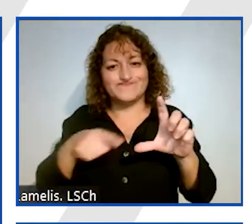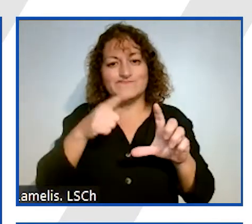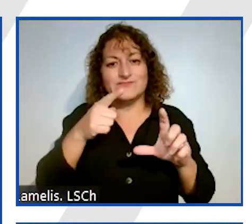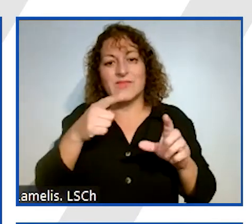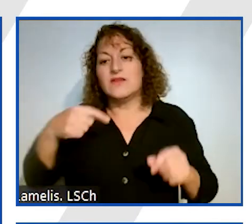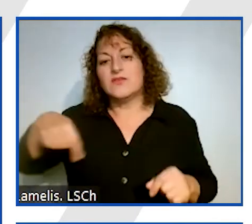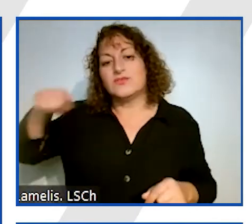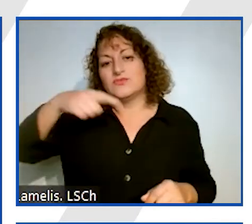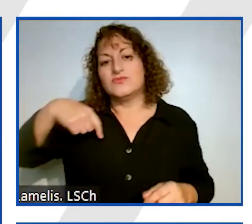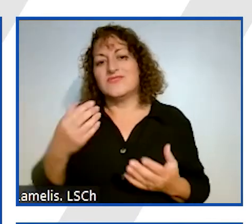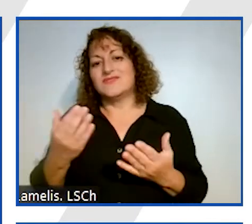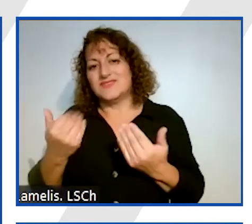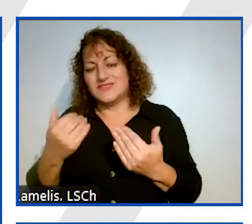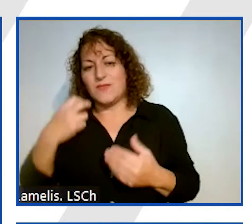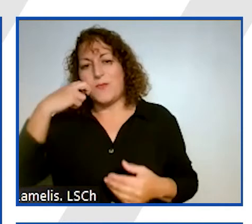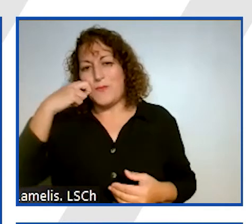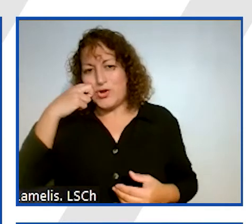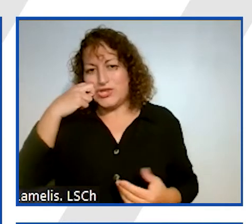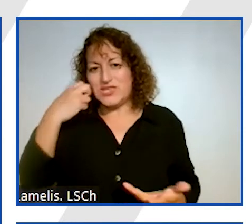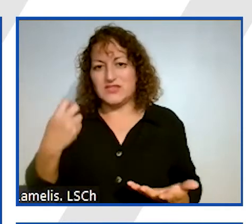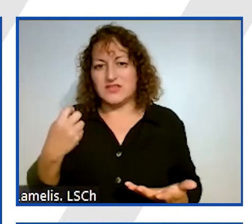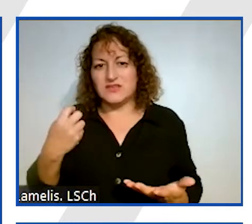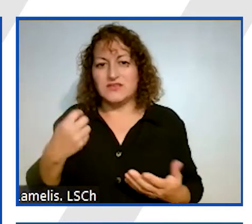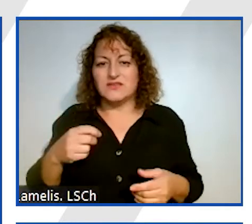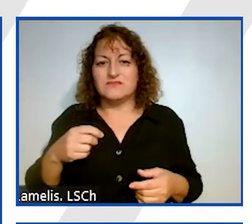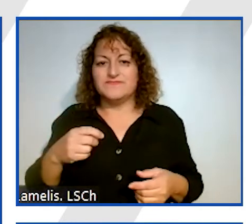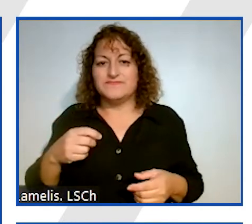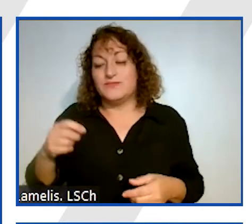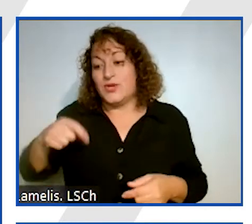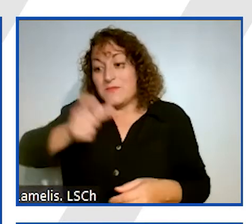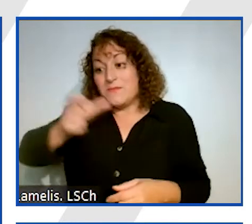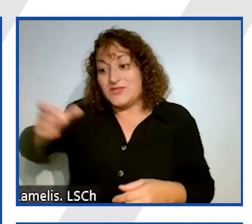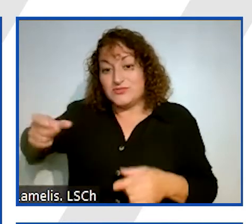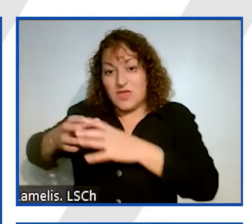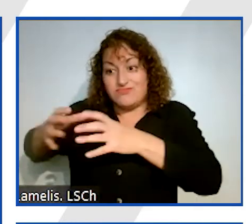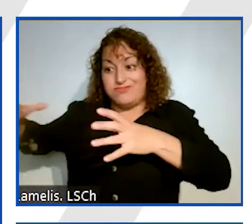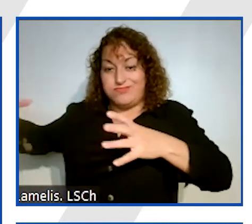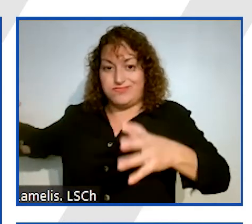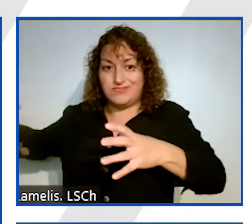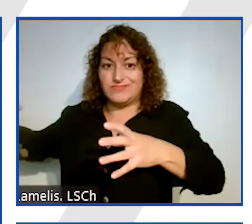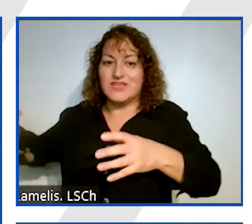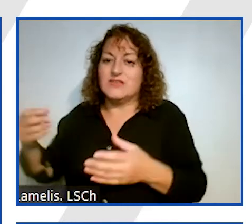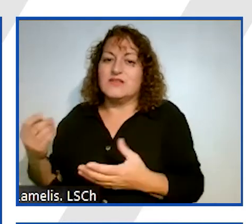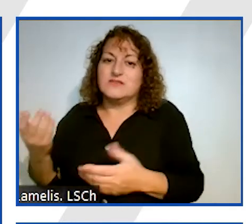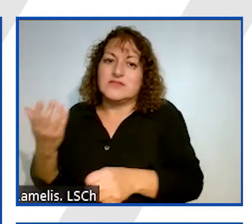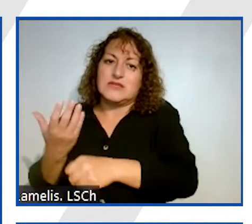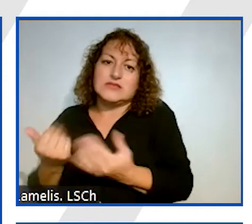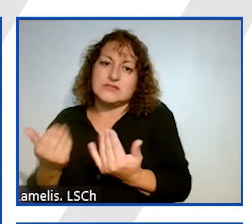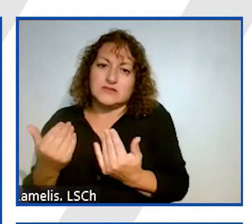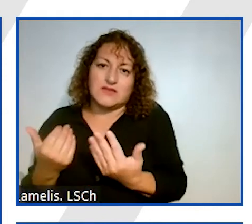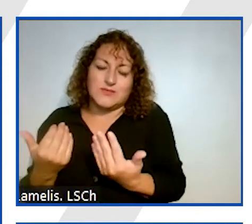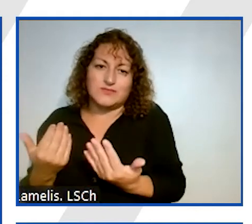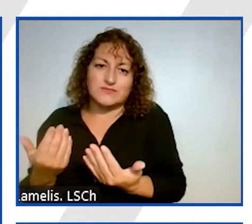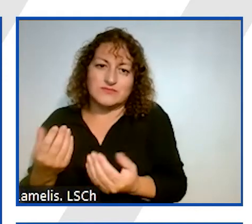proteína, estamos aumentando nuestra población rápidamente, y eso hace que haya un aumento de la demanda.